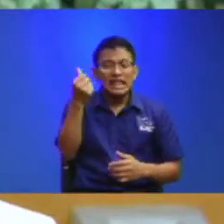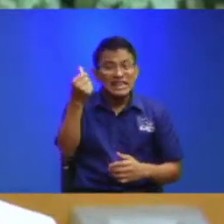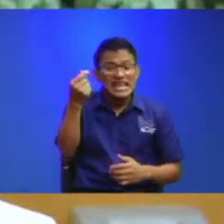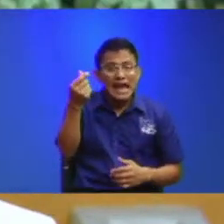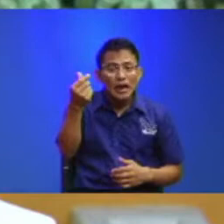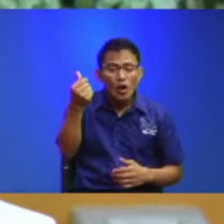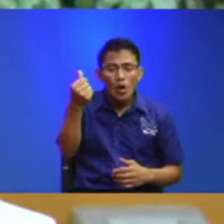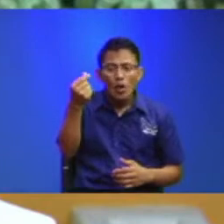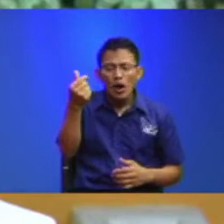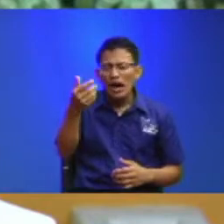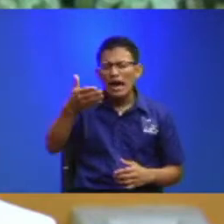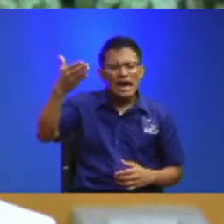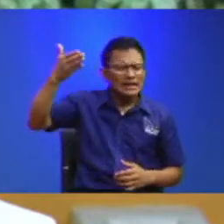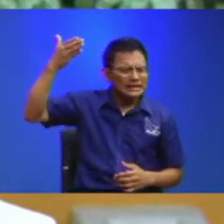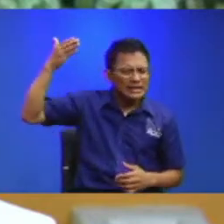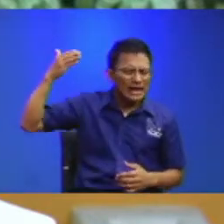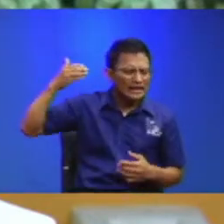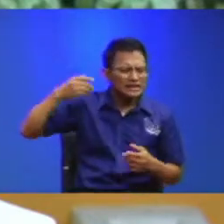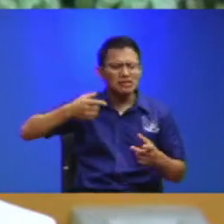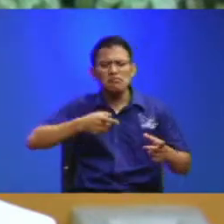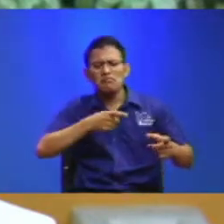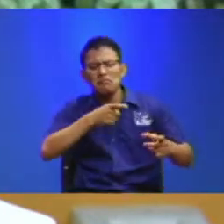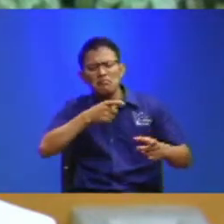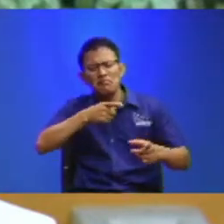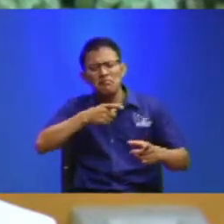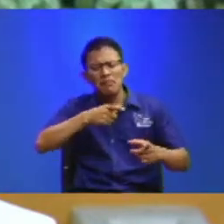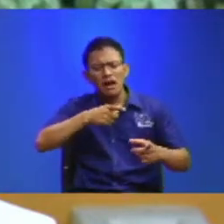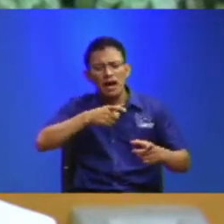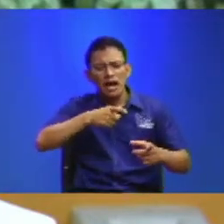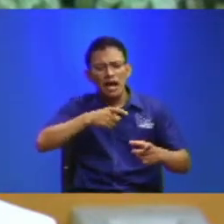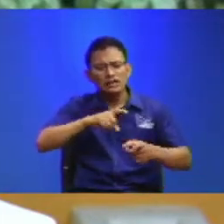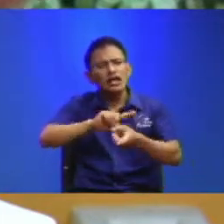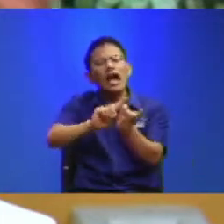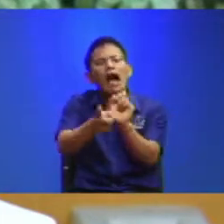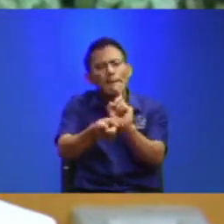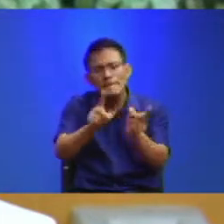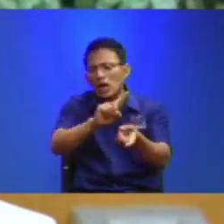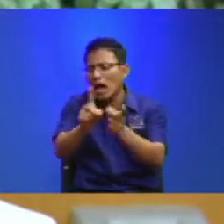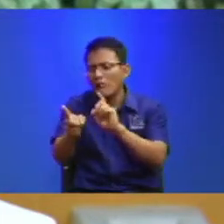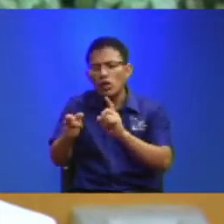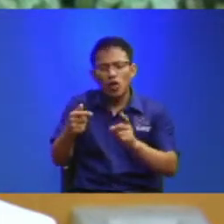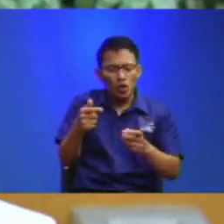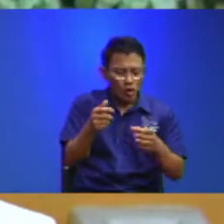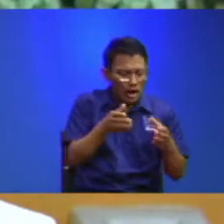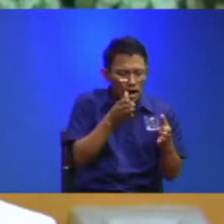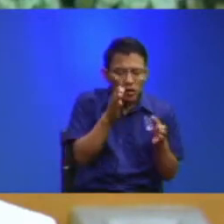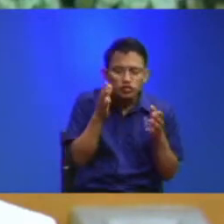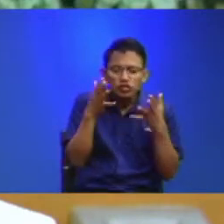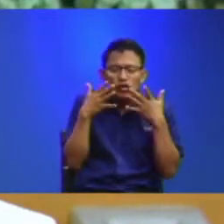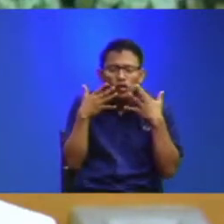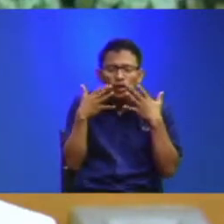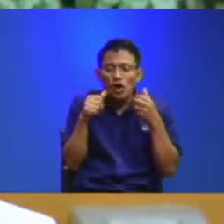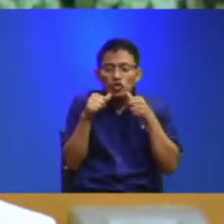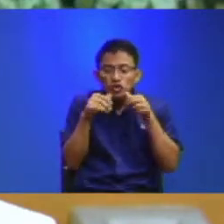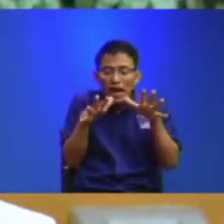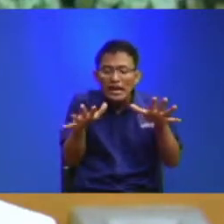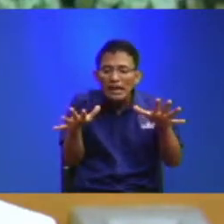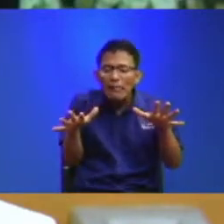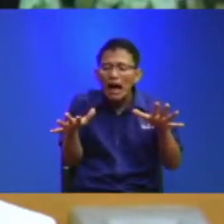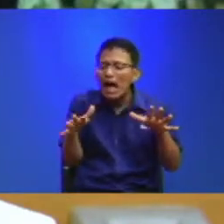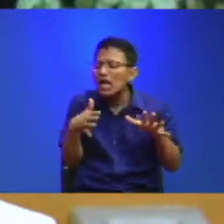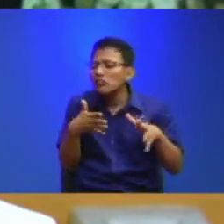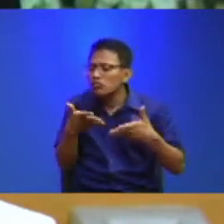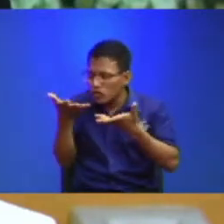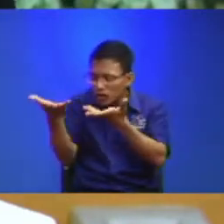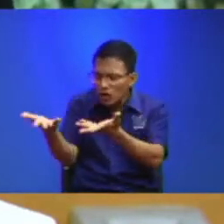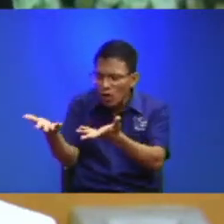y todo, yo te doy esto y vos me das aquello, que yo cacé este conejo, vos pescaste ese pescado, y entonces yo